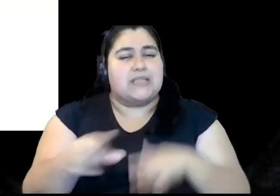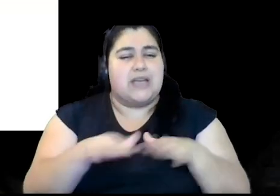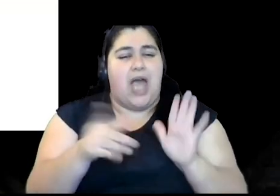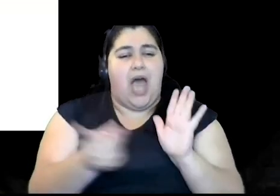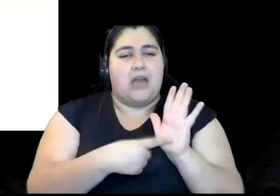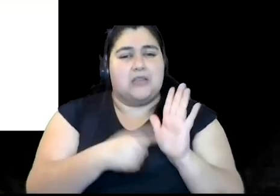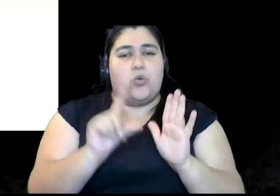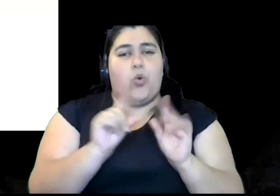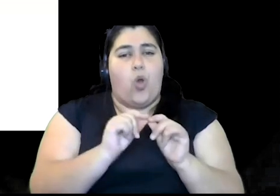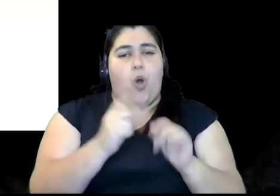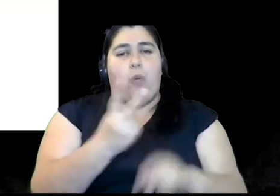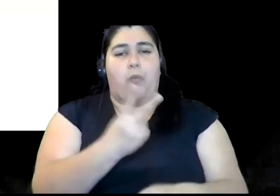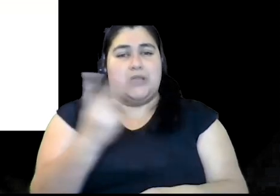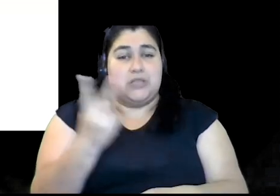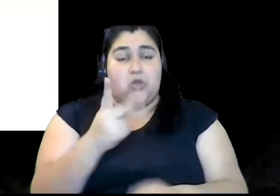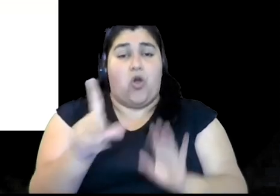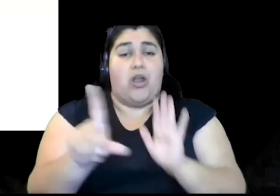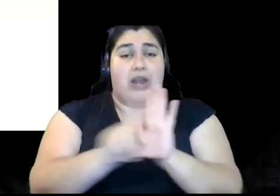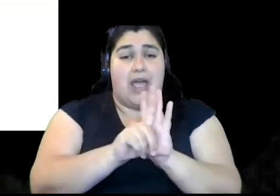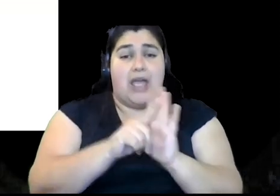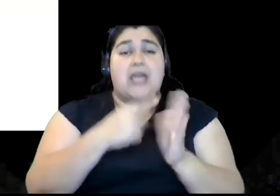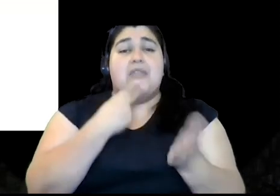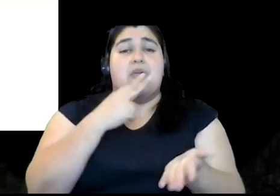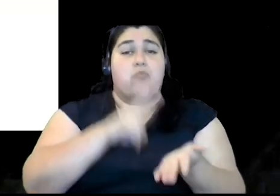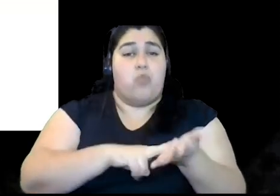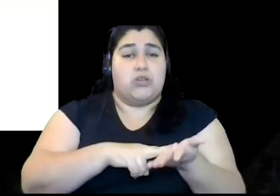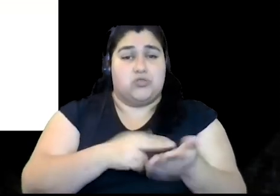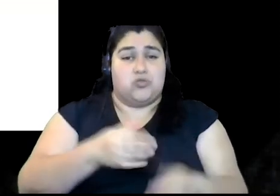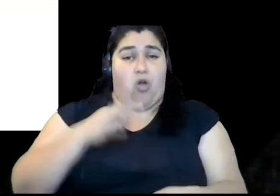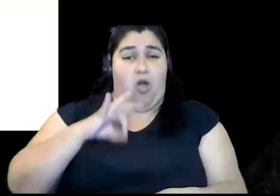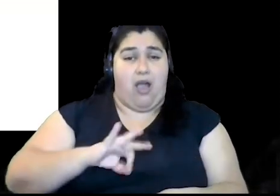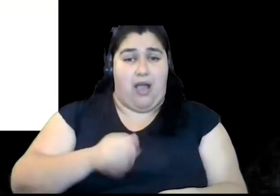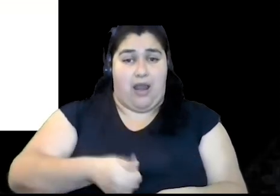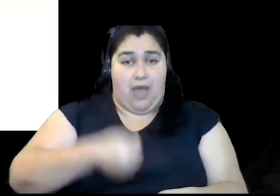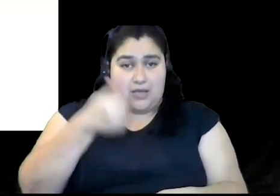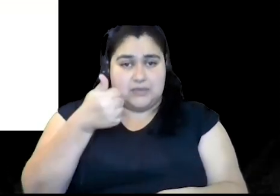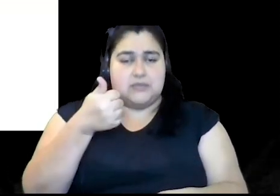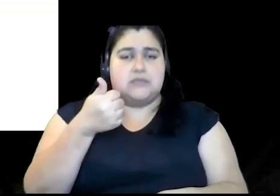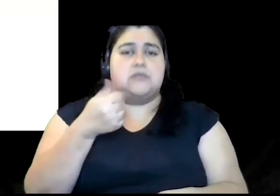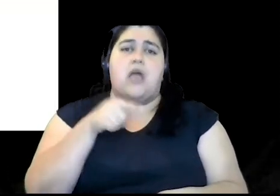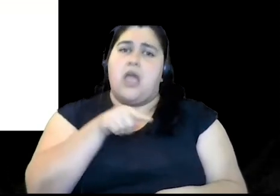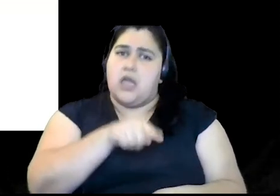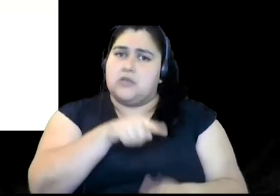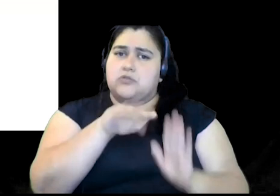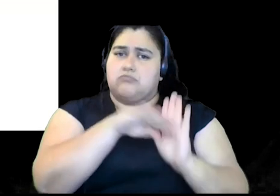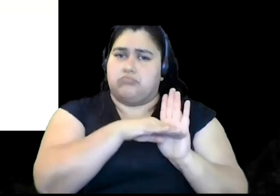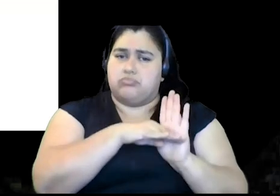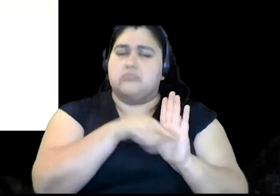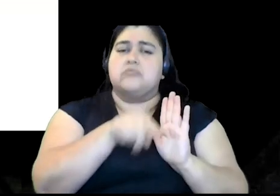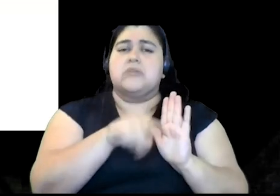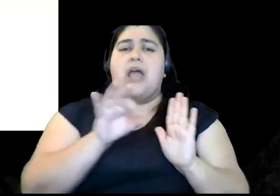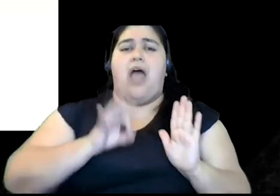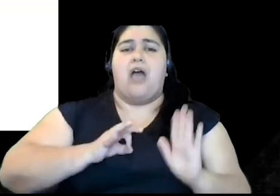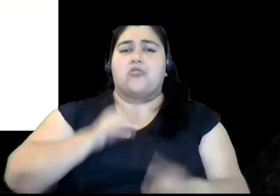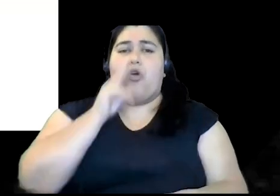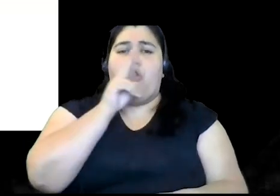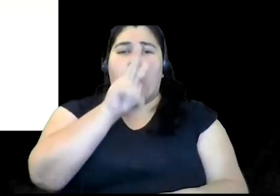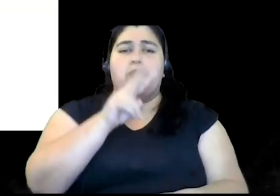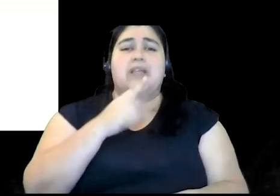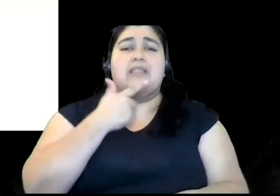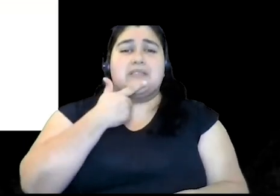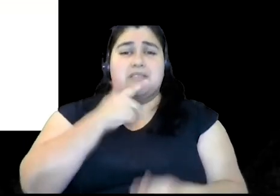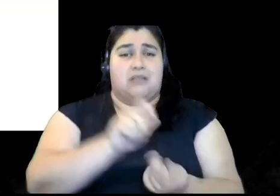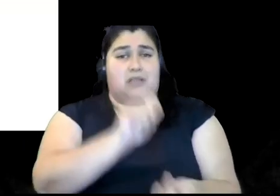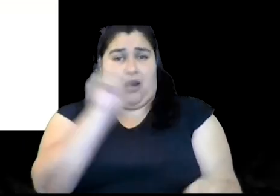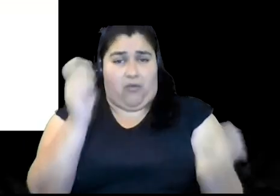el artículo 22 de la Ley de Impuesto a las Ganancias, que tuvo una gran reforma en el año 2017